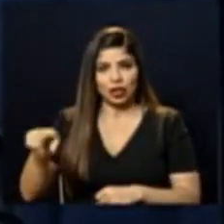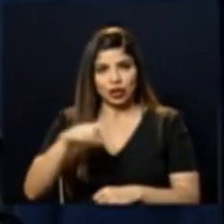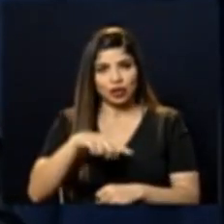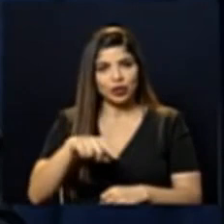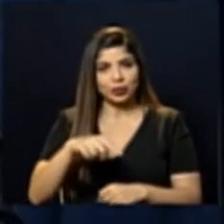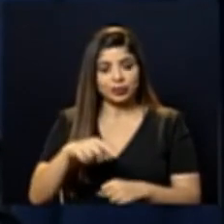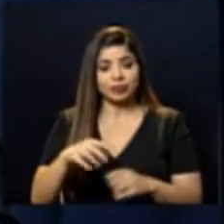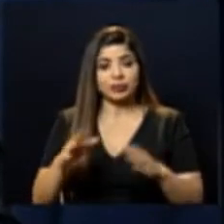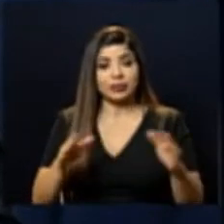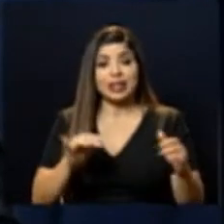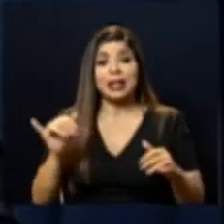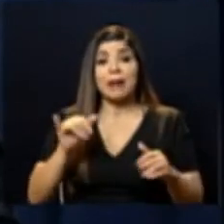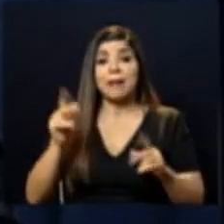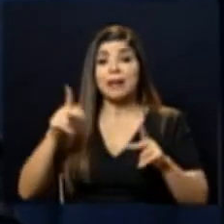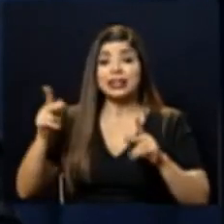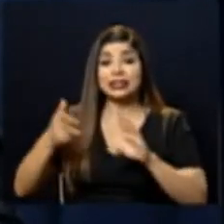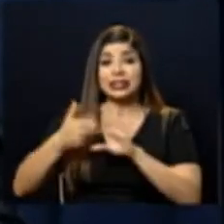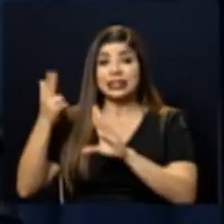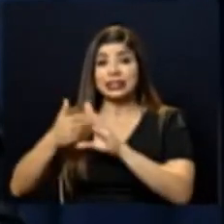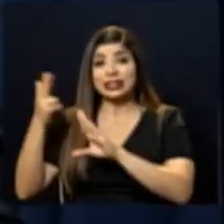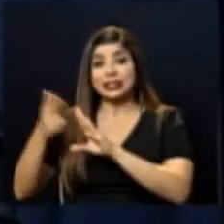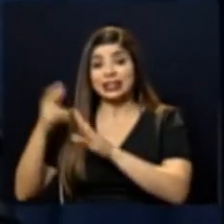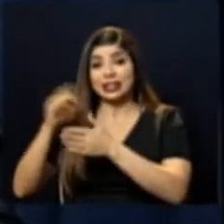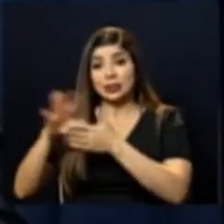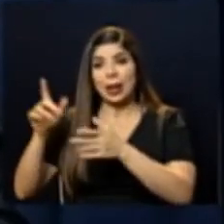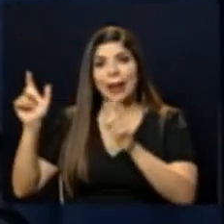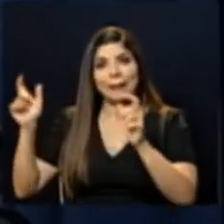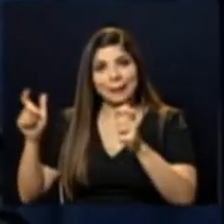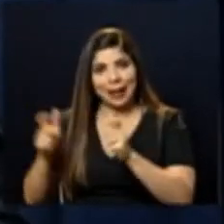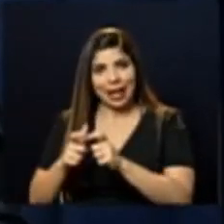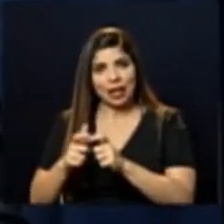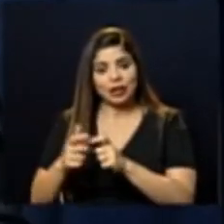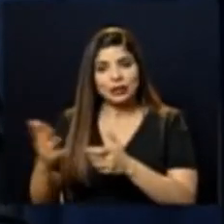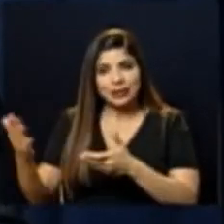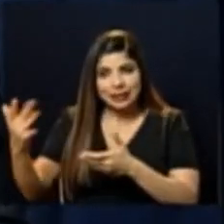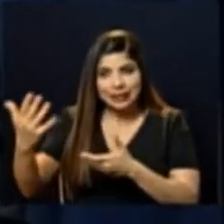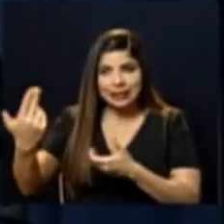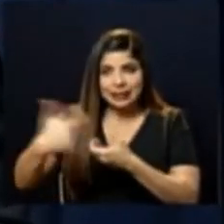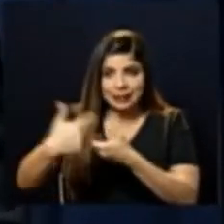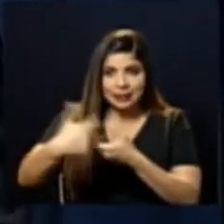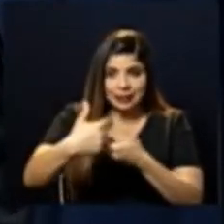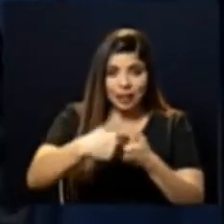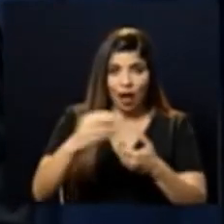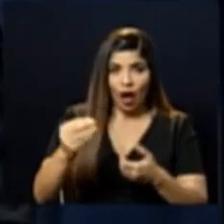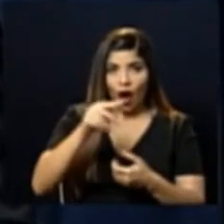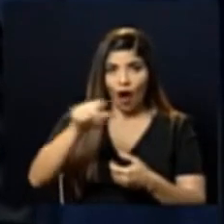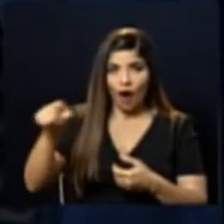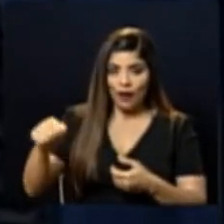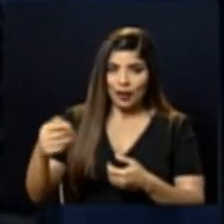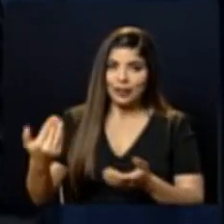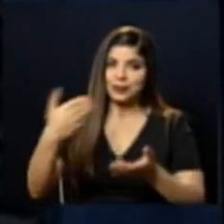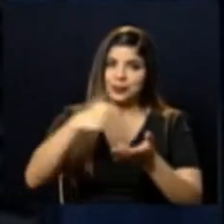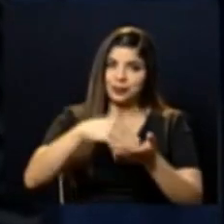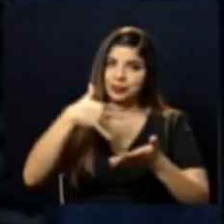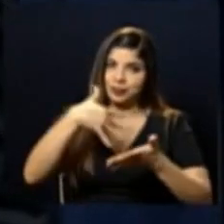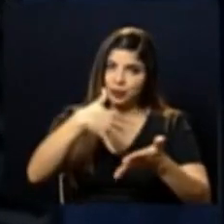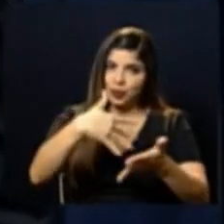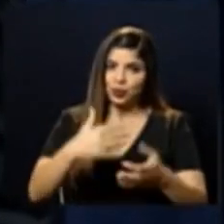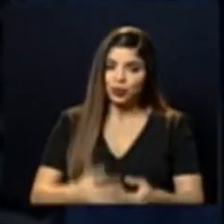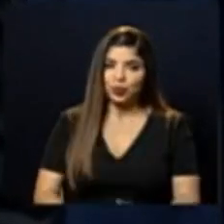Así como seguir reduciendo la exclusión escolar y reincorporar a los jóvenes a sus